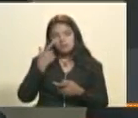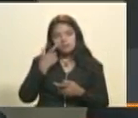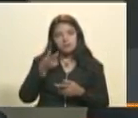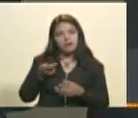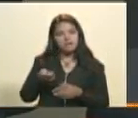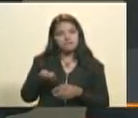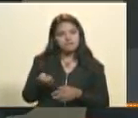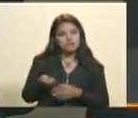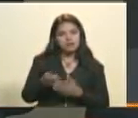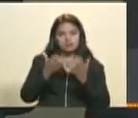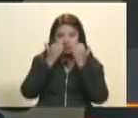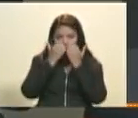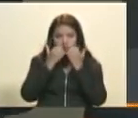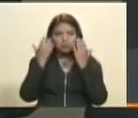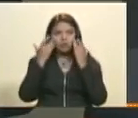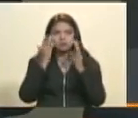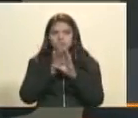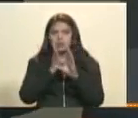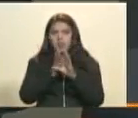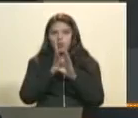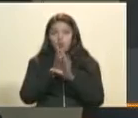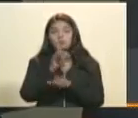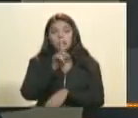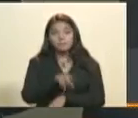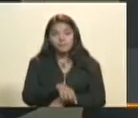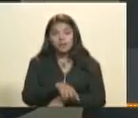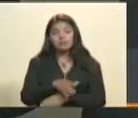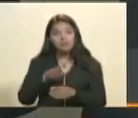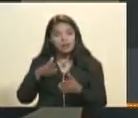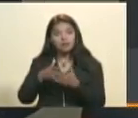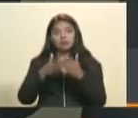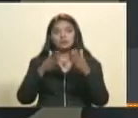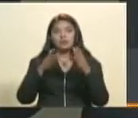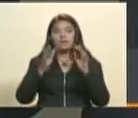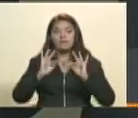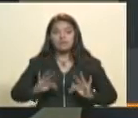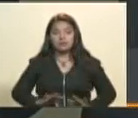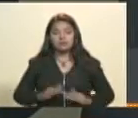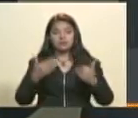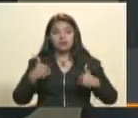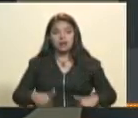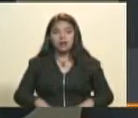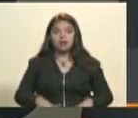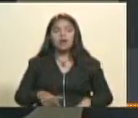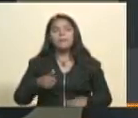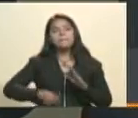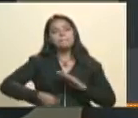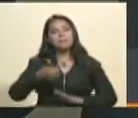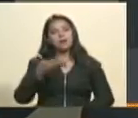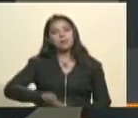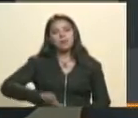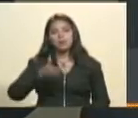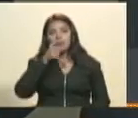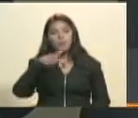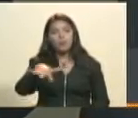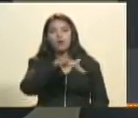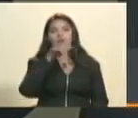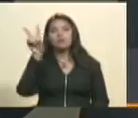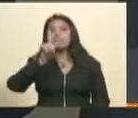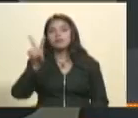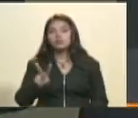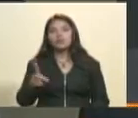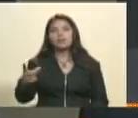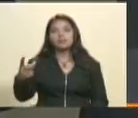terrorismo psicológico, inclusive de la agresión física, lo importante que el pueblo de Venezuela ese